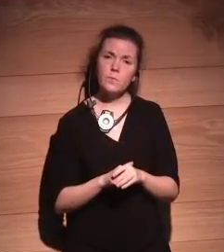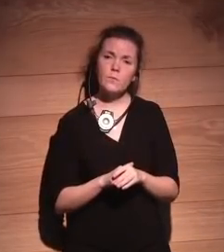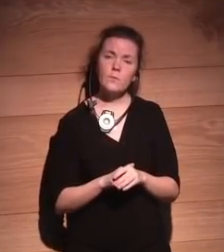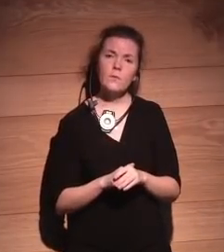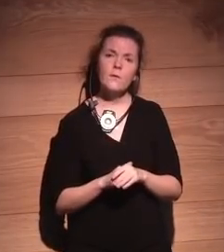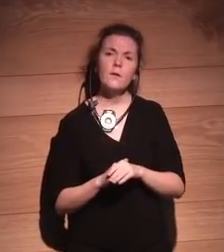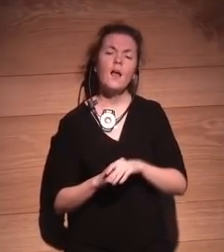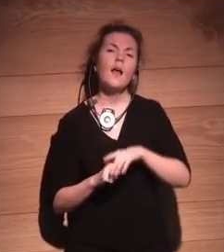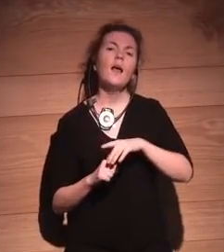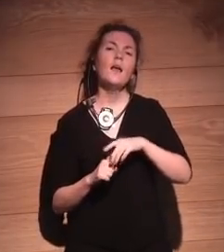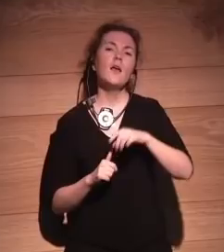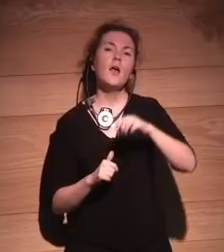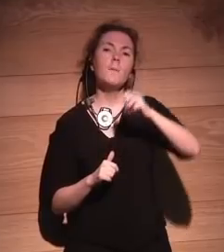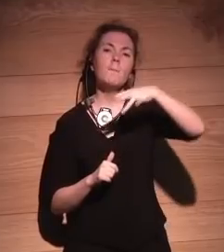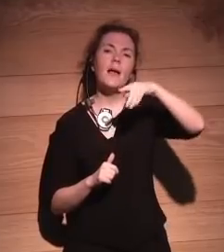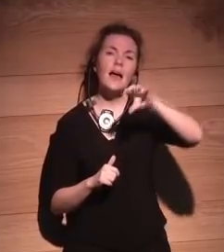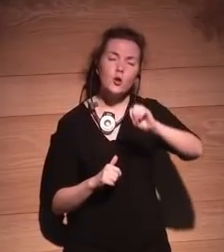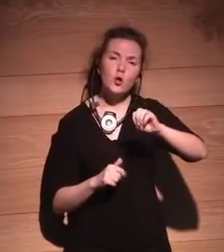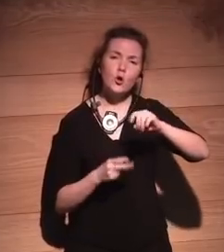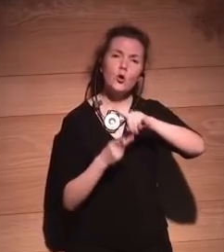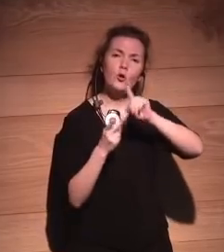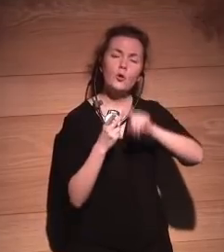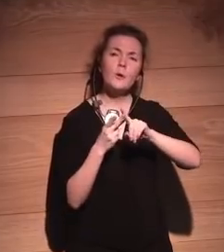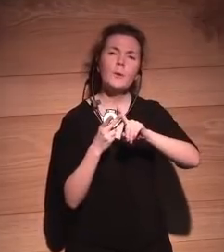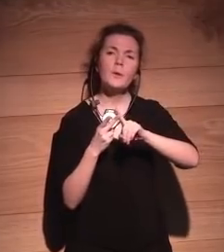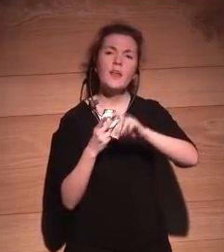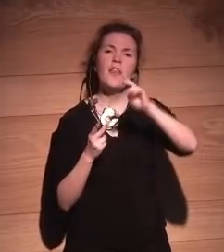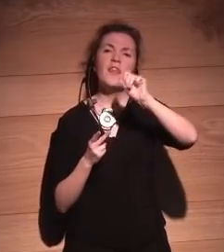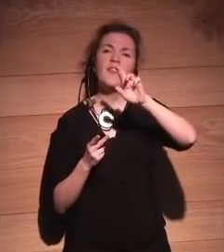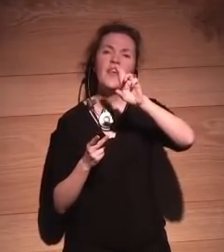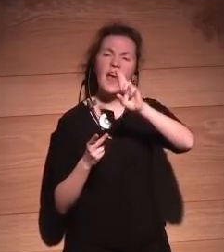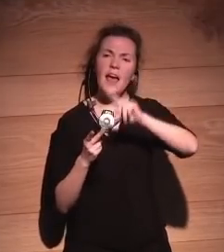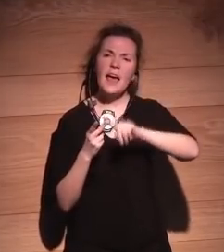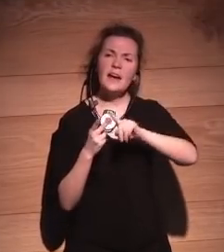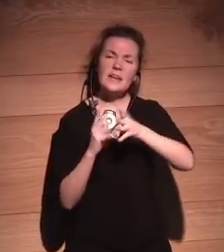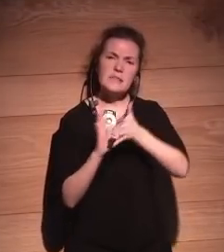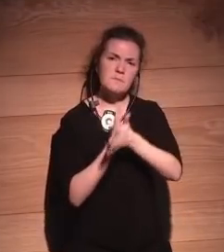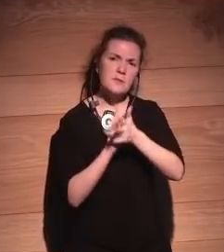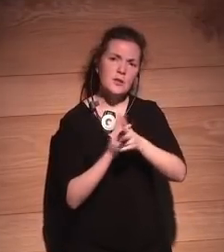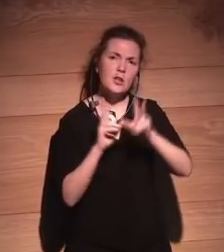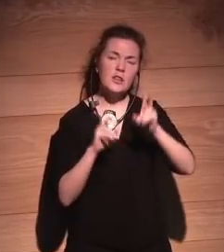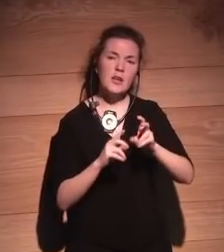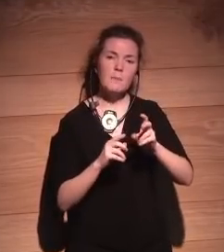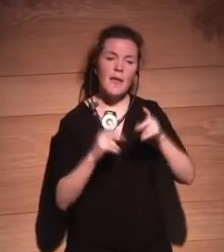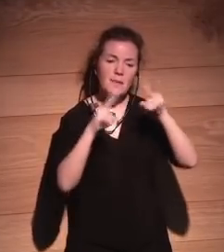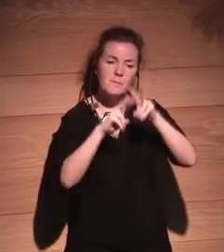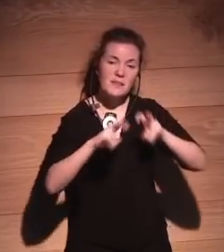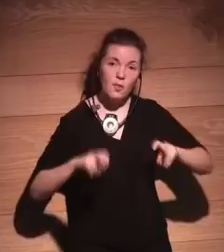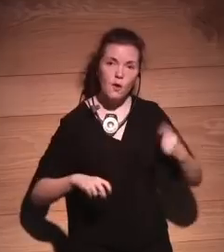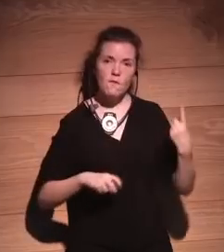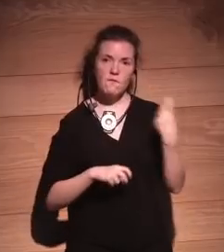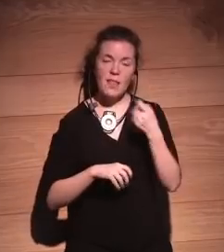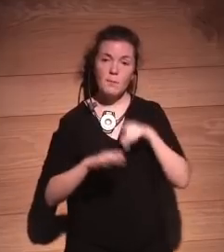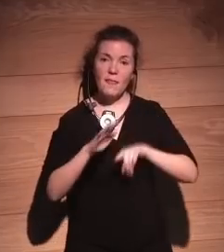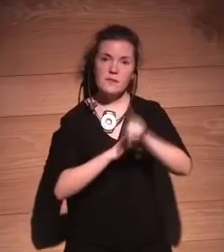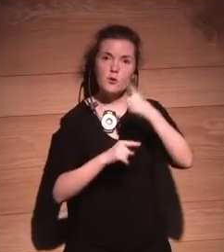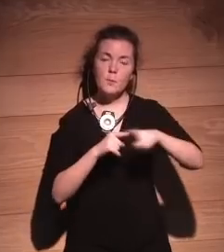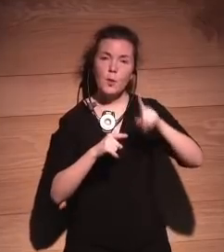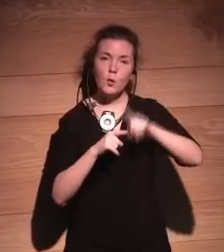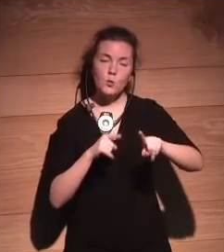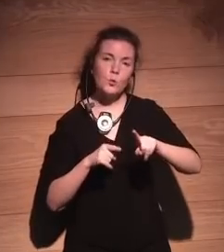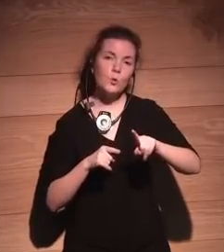Después de lo que ha dicho Mario y después de lo que ha dicho Didier sobre la falta de investigación de desarrollo de productos